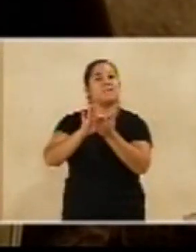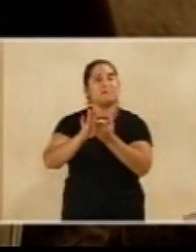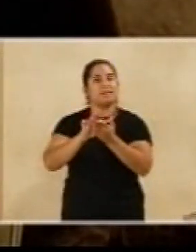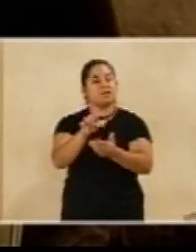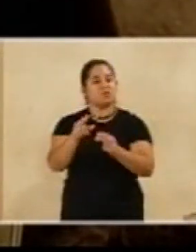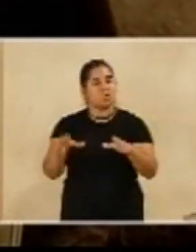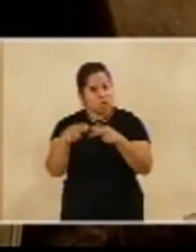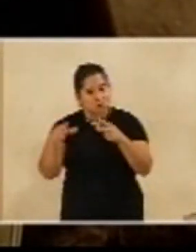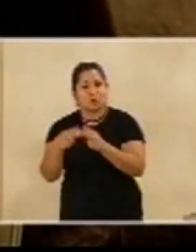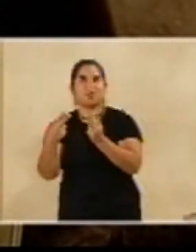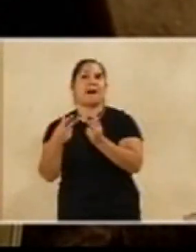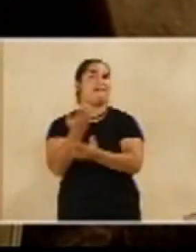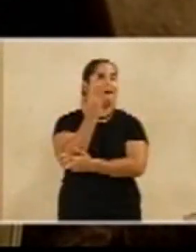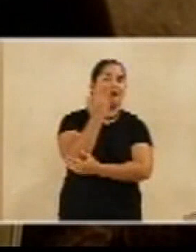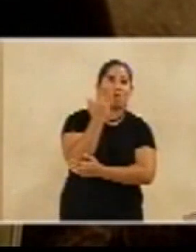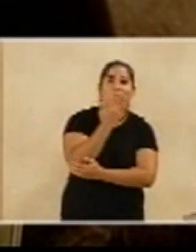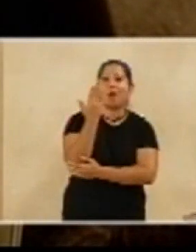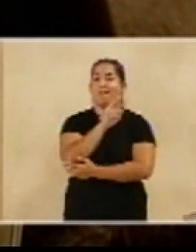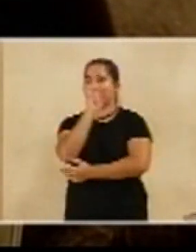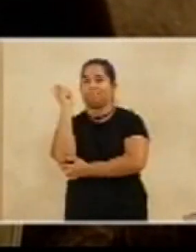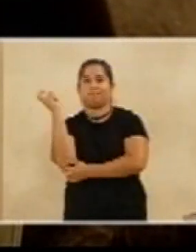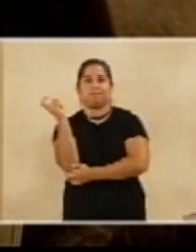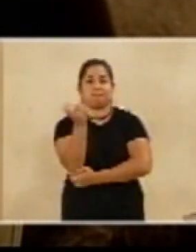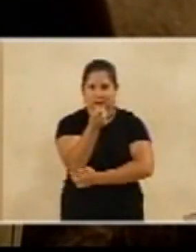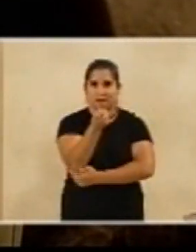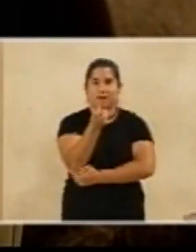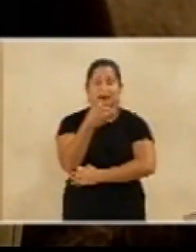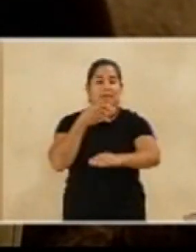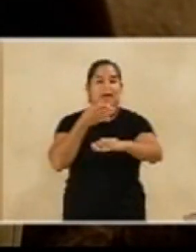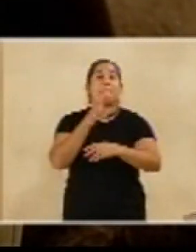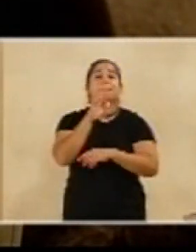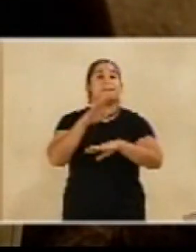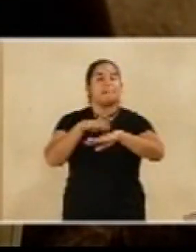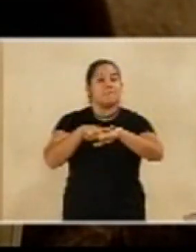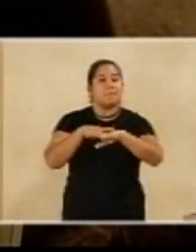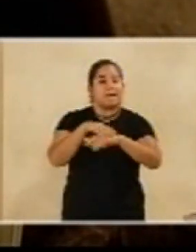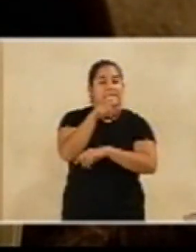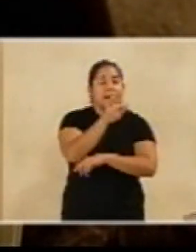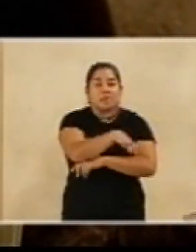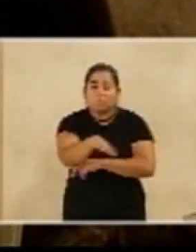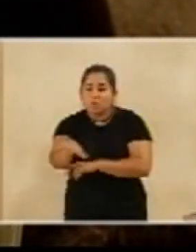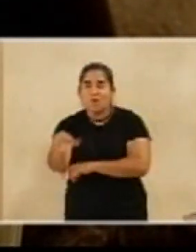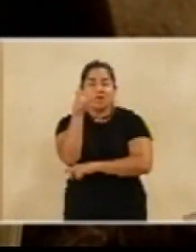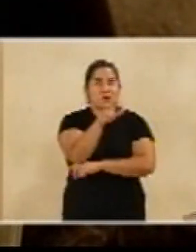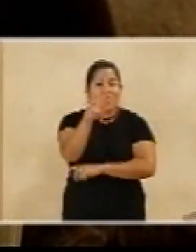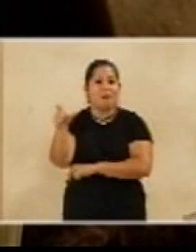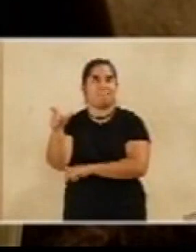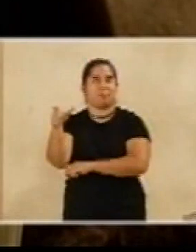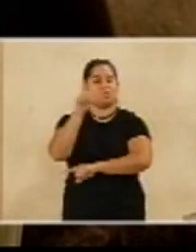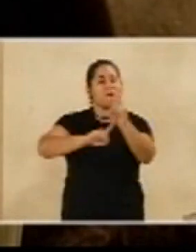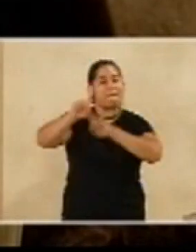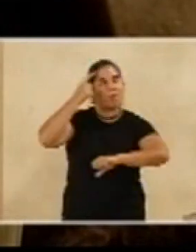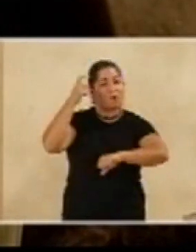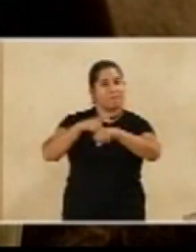etcétera, con el objetivo de detectar de forma rápida y temprana y atender los malestares emocionales y psicológicos que necesiten una